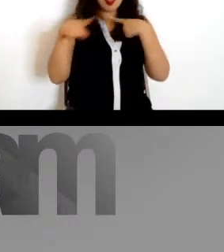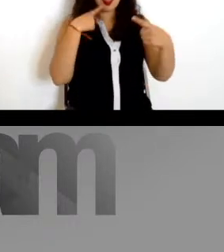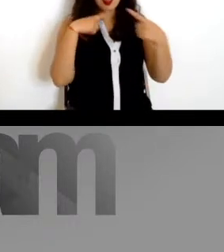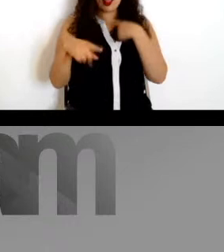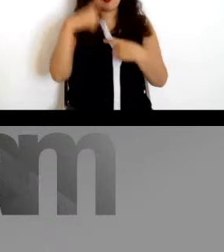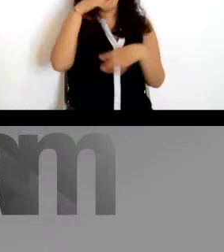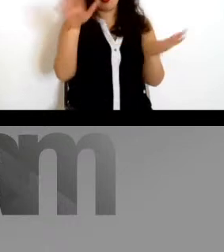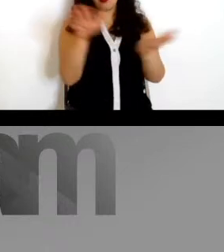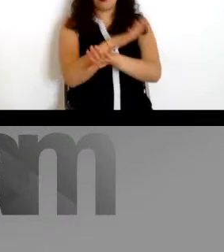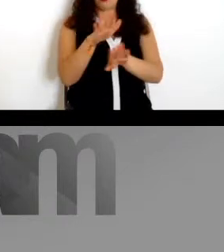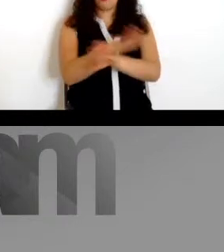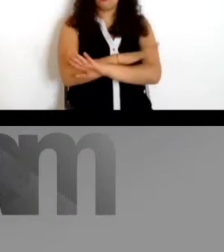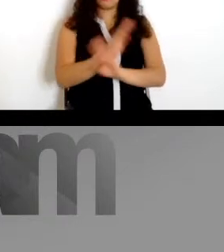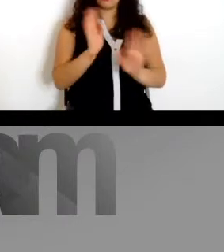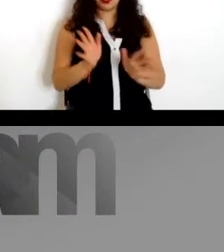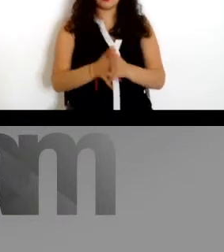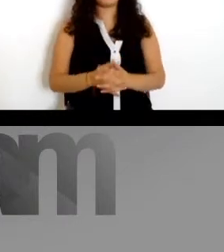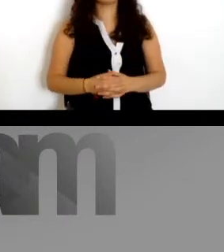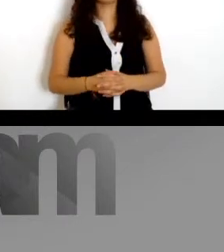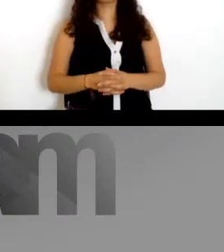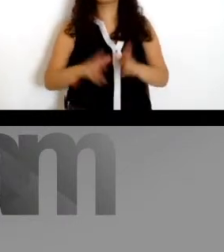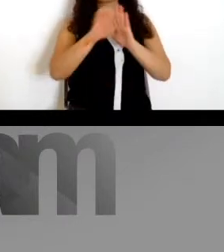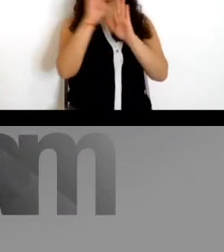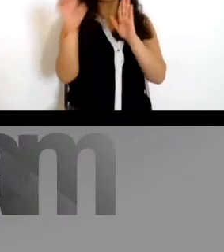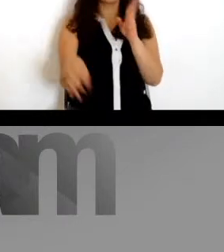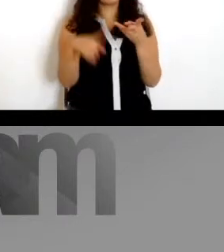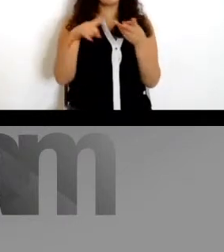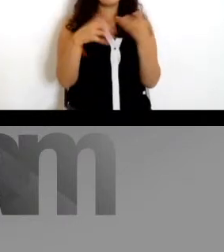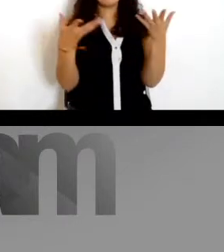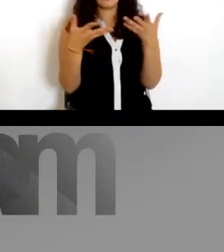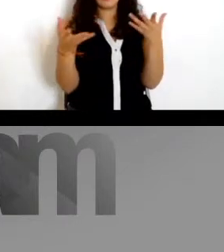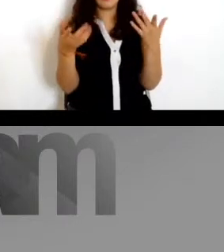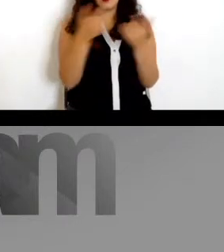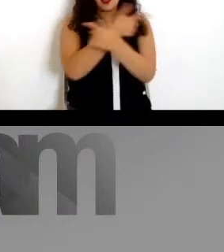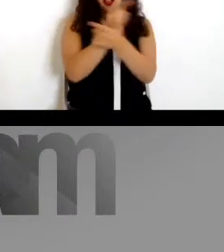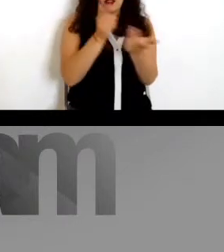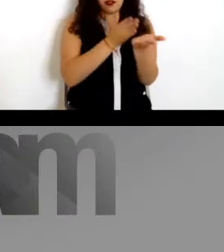cambio. Otro ejemplo también que se ha llevado a cabo desde Libre Acceso